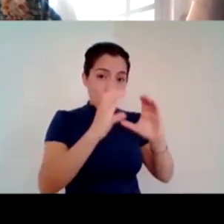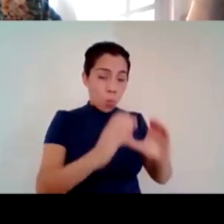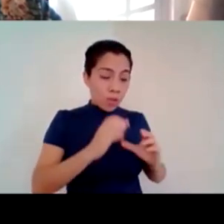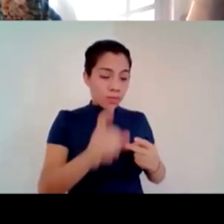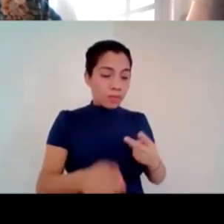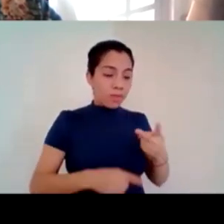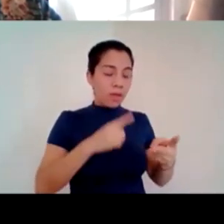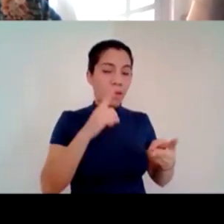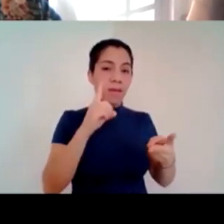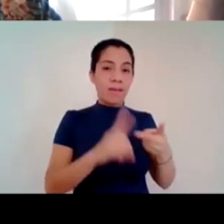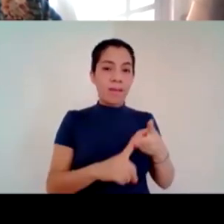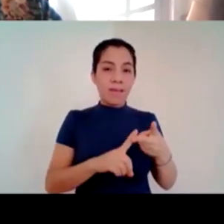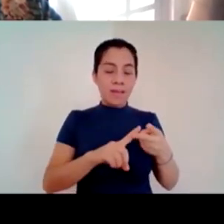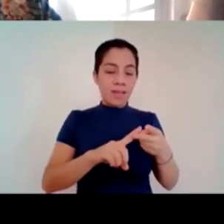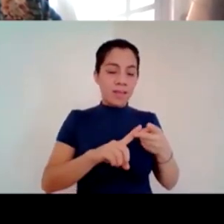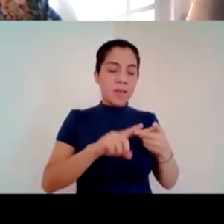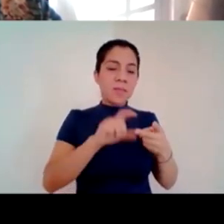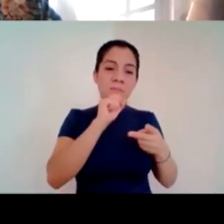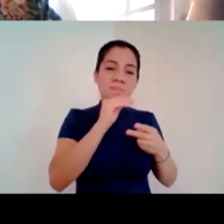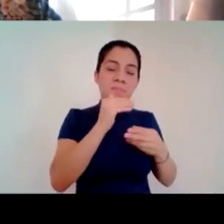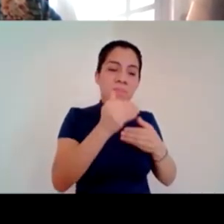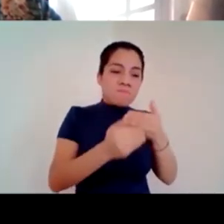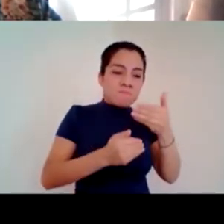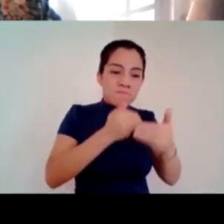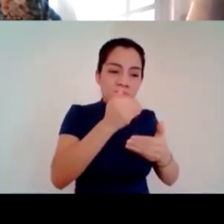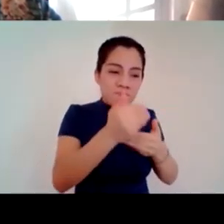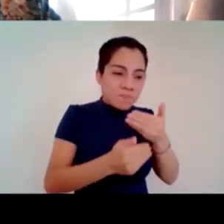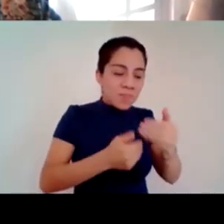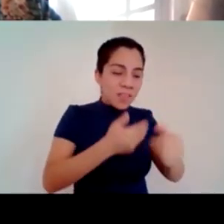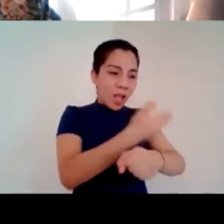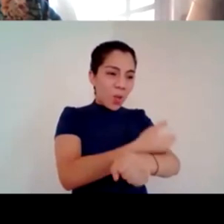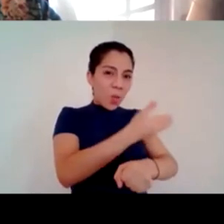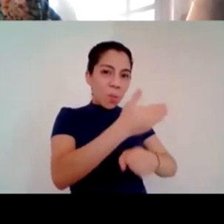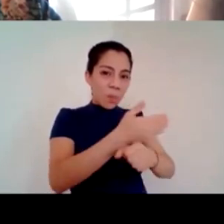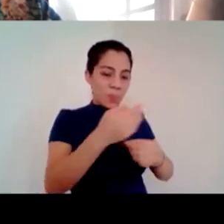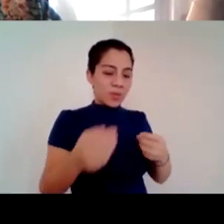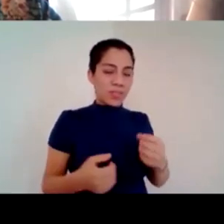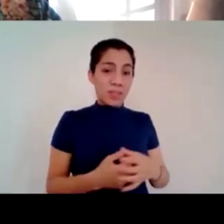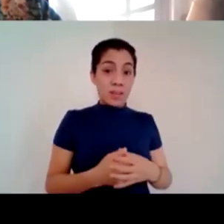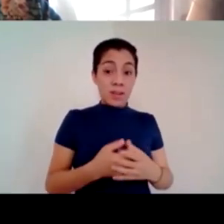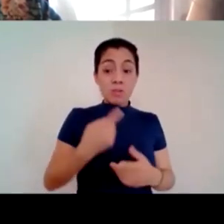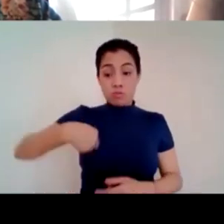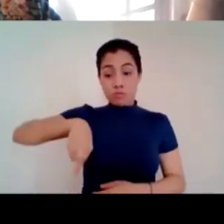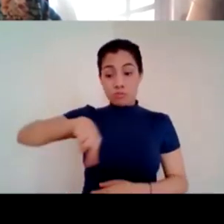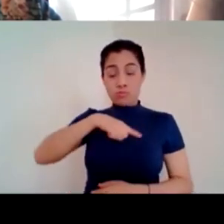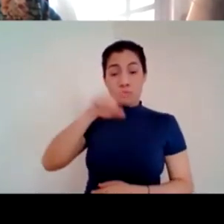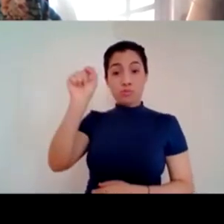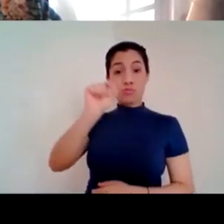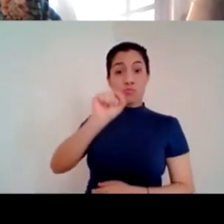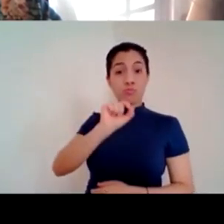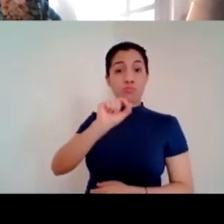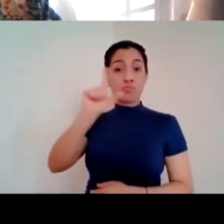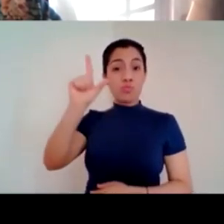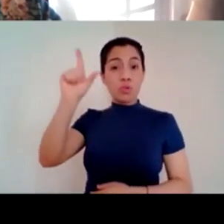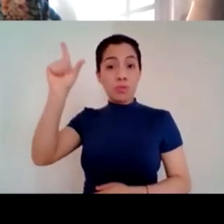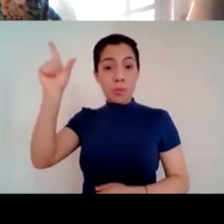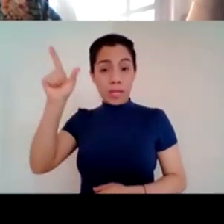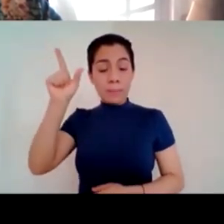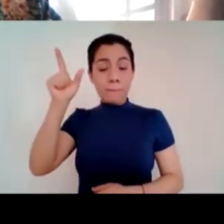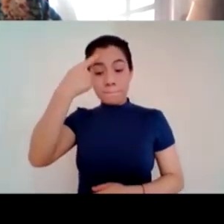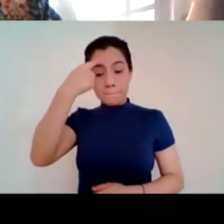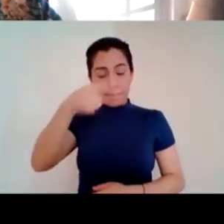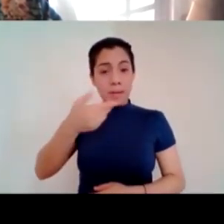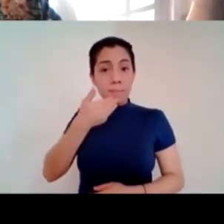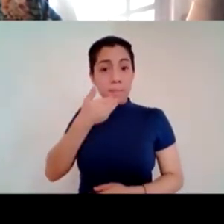relación de calidad profesional pero que si no hay calidez esa calidad le falta